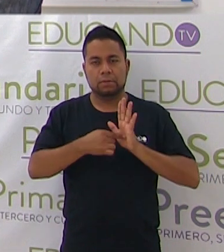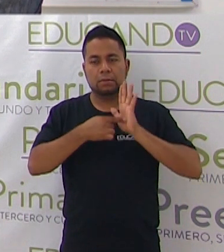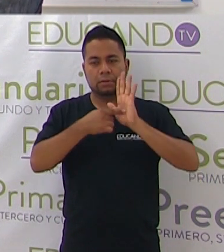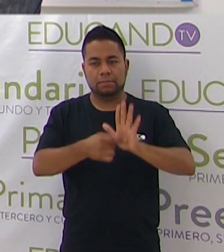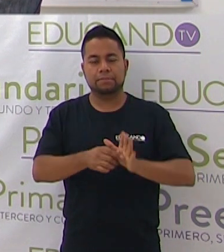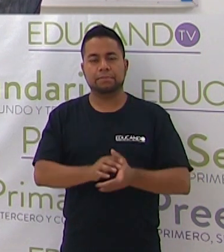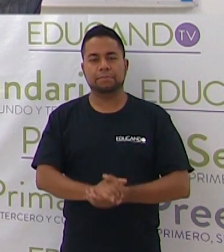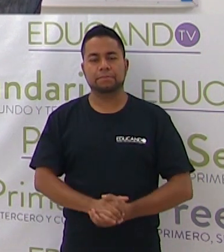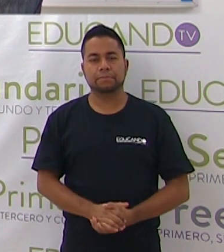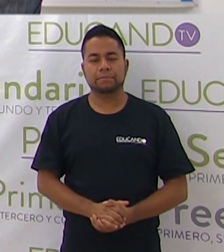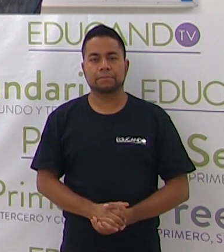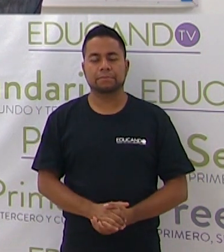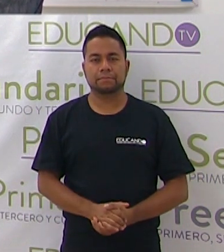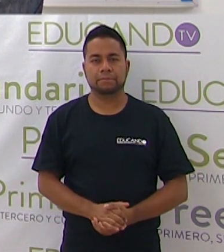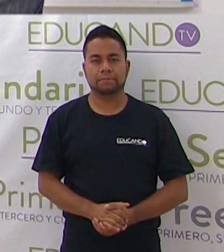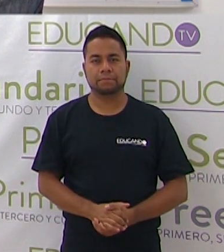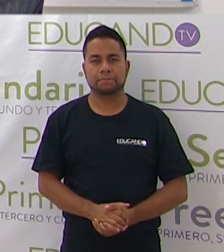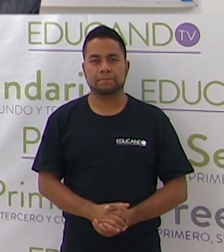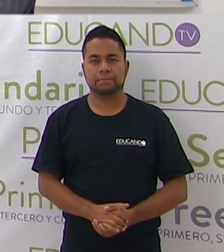Características.